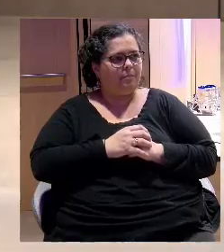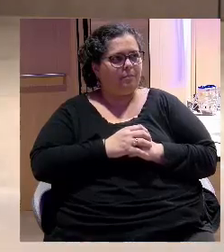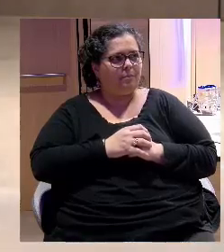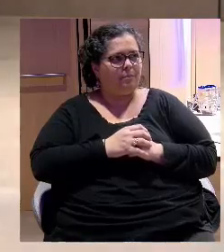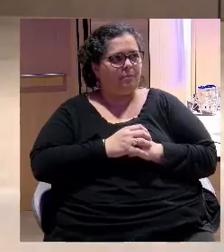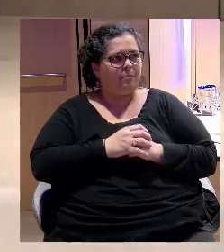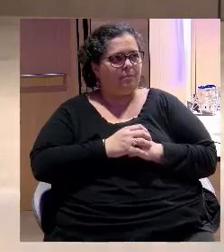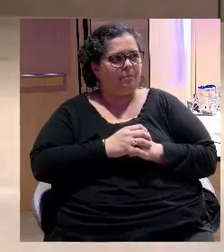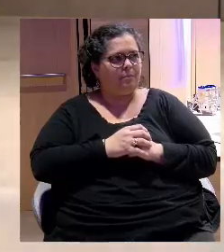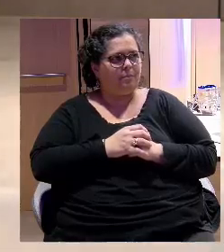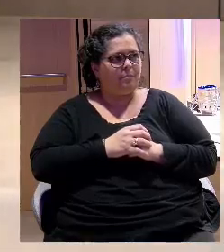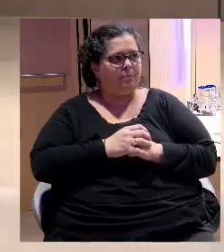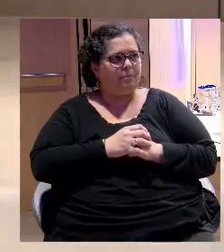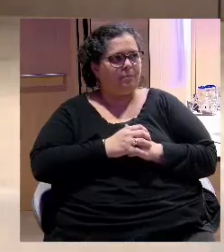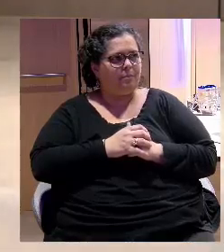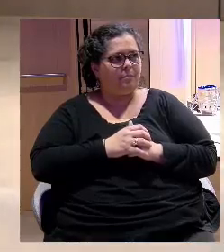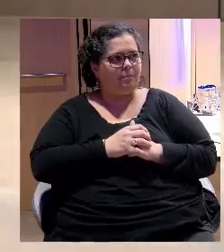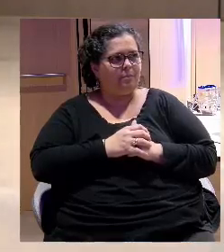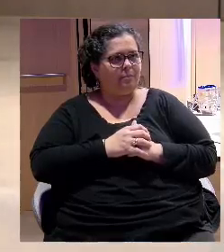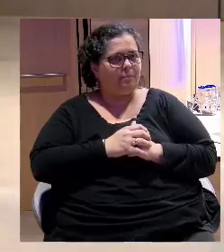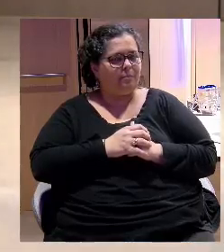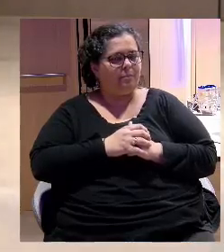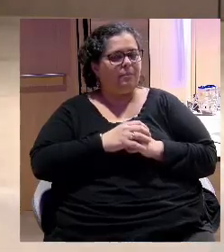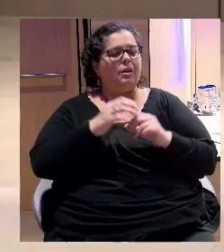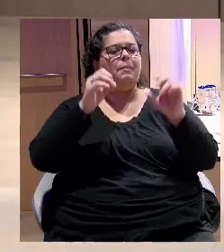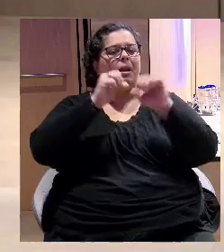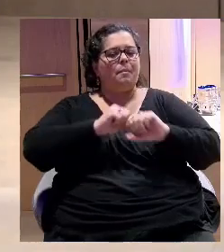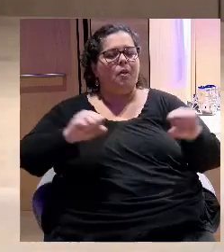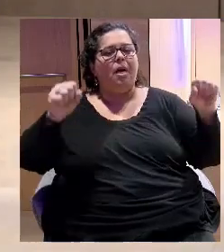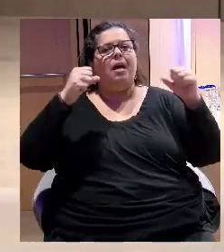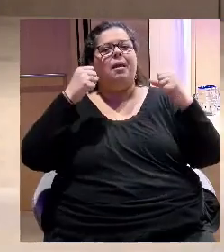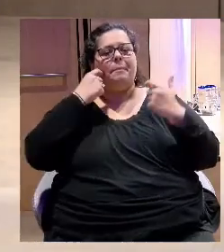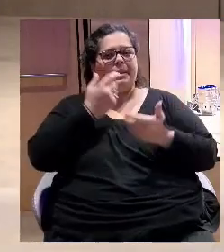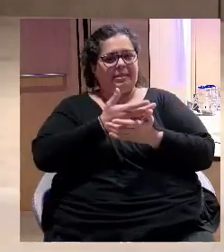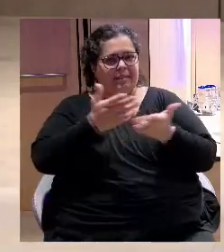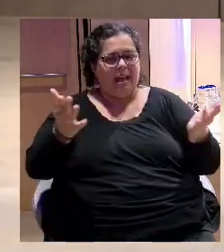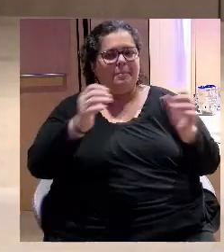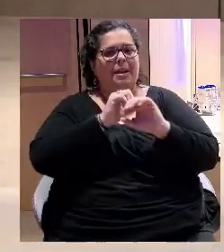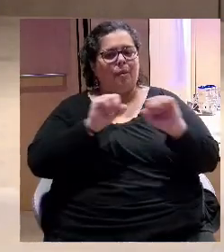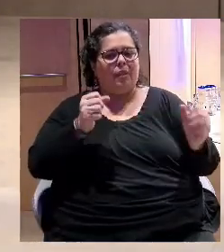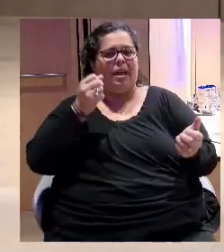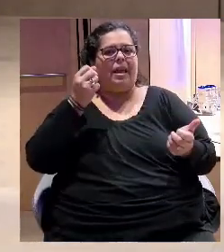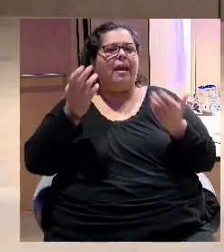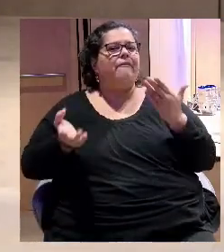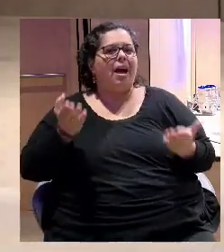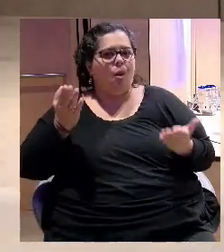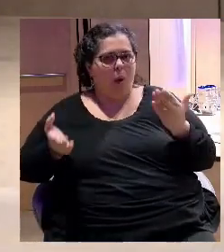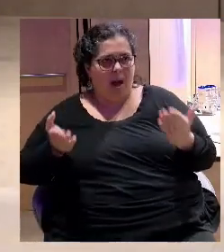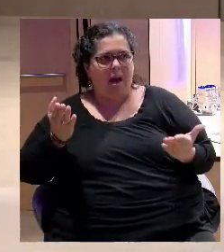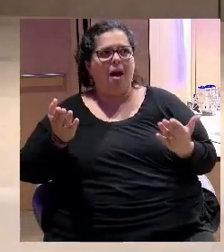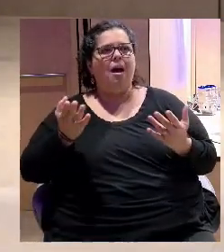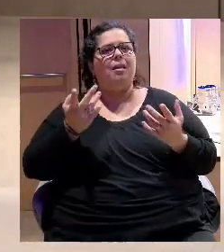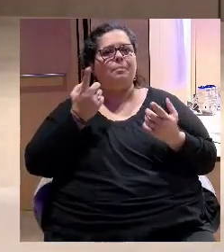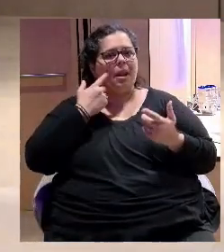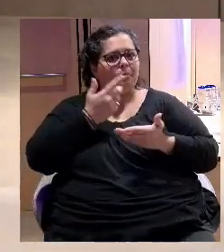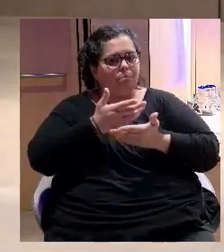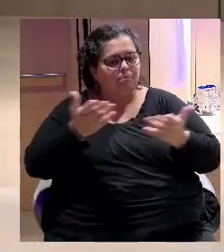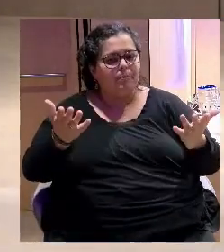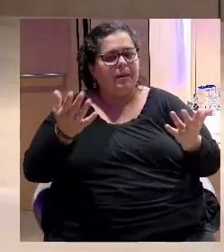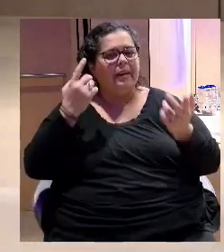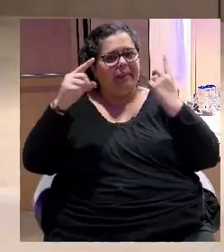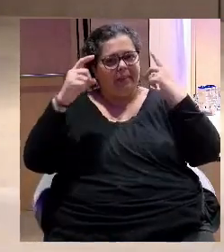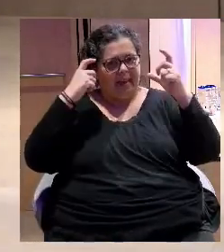para poder presentar, para poder evaluar, para poder recoger ideas. Así que sin más, yo le doy